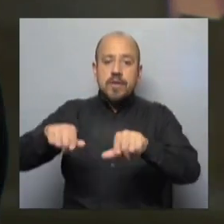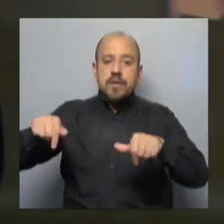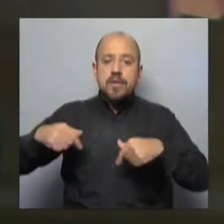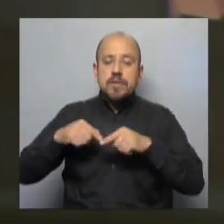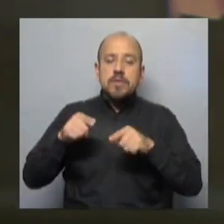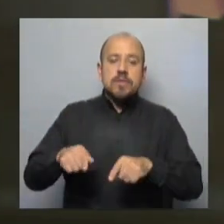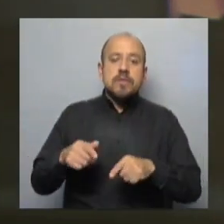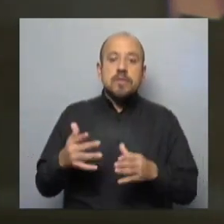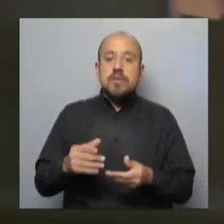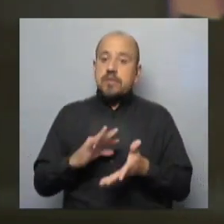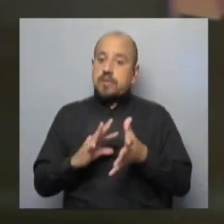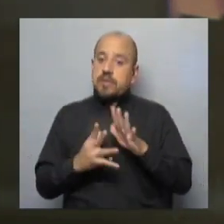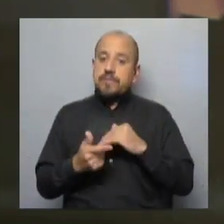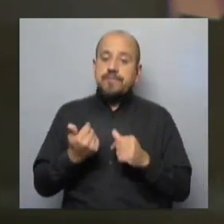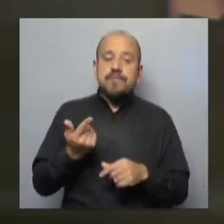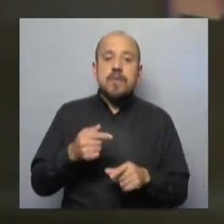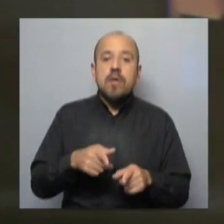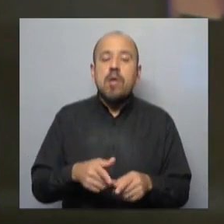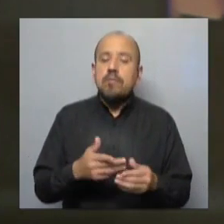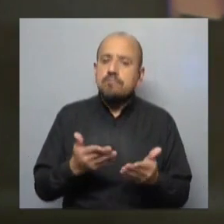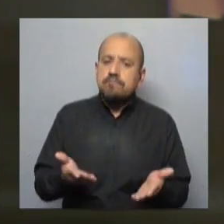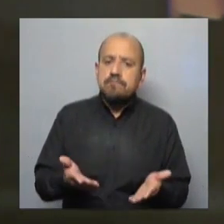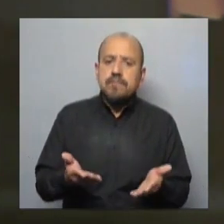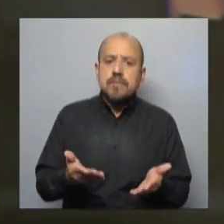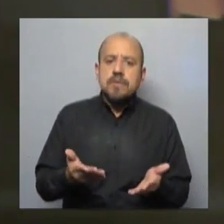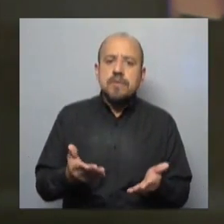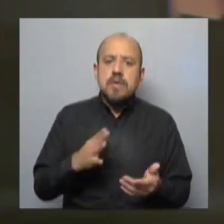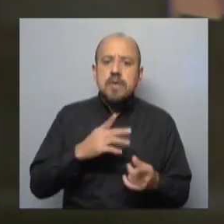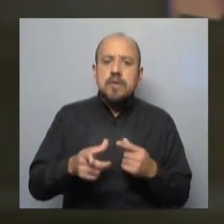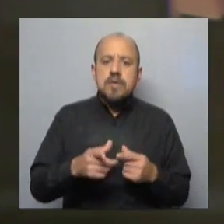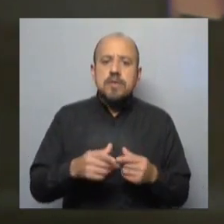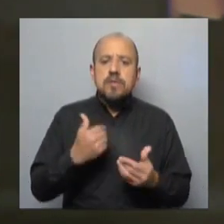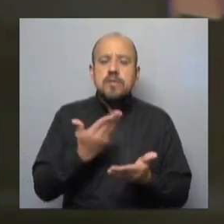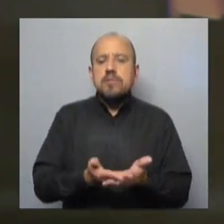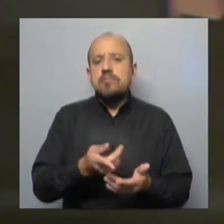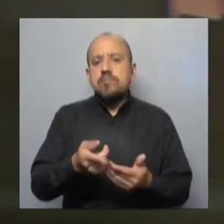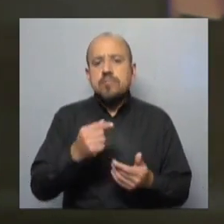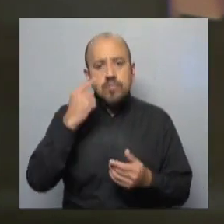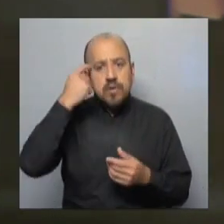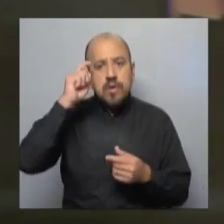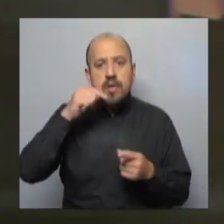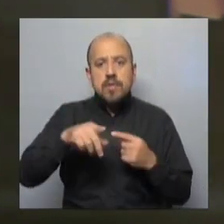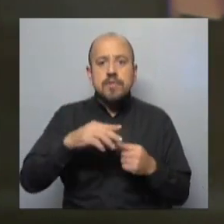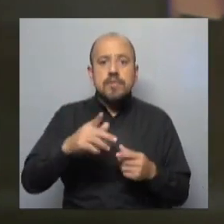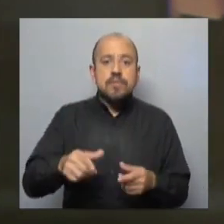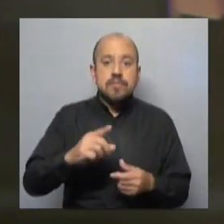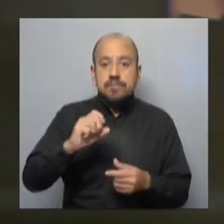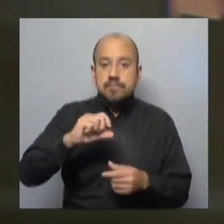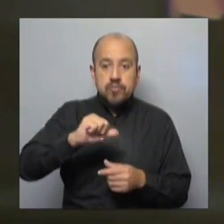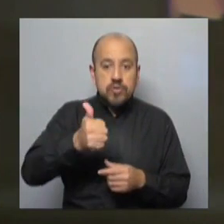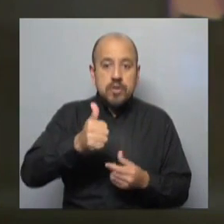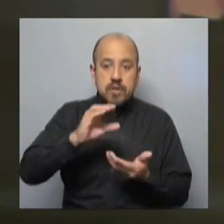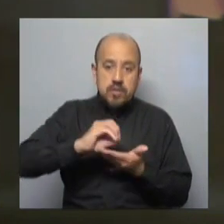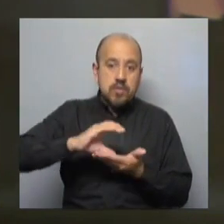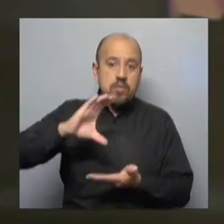este modelo este modelo de agronegocio es que por un lado tiene como propósito bueno subir las ganancias en un